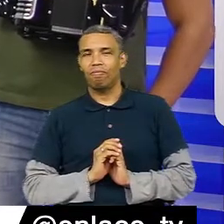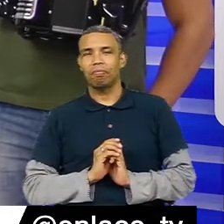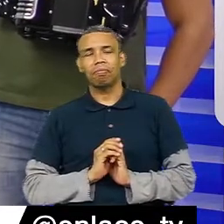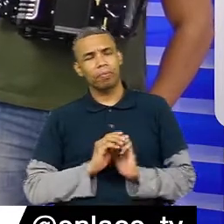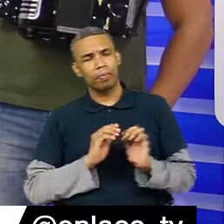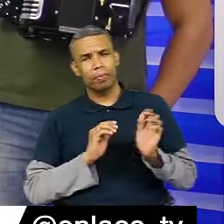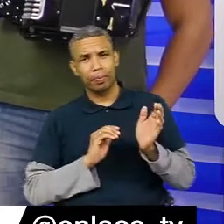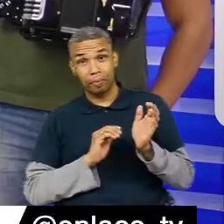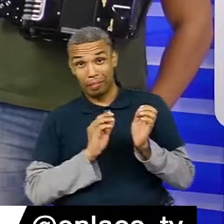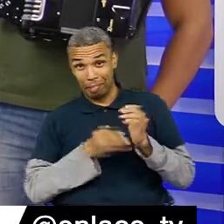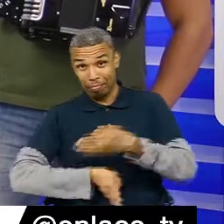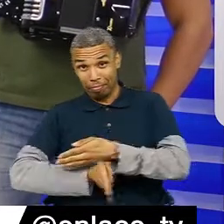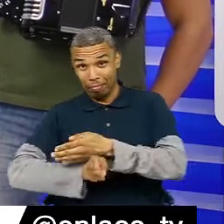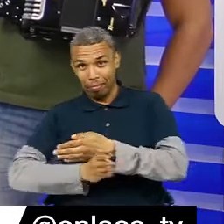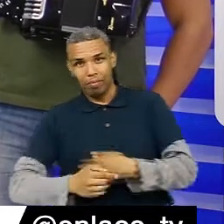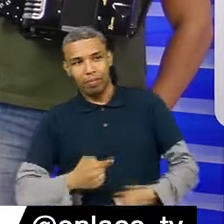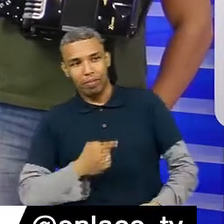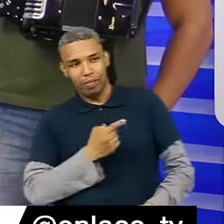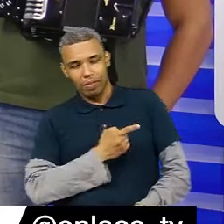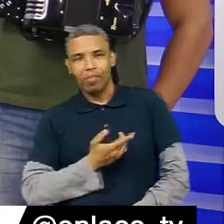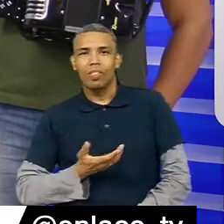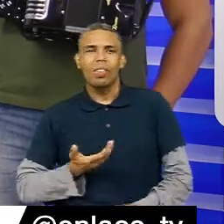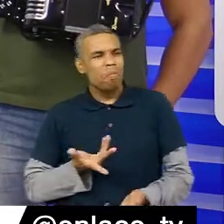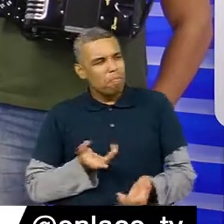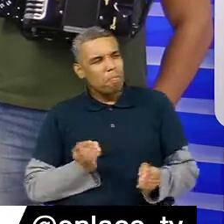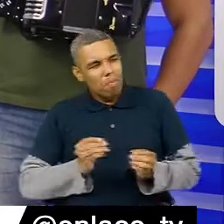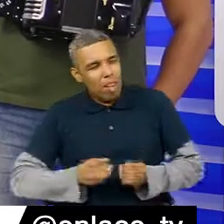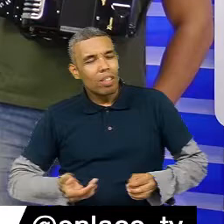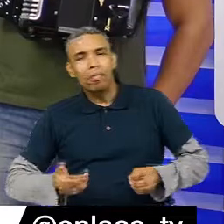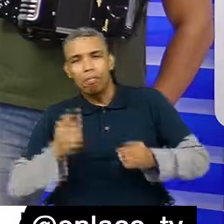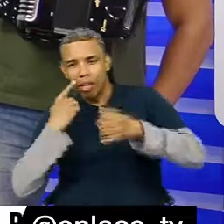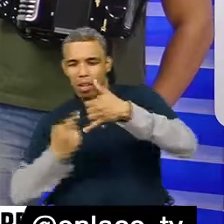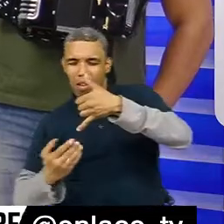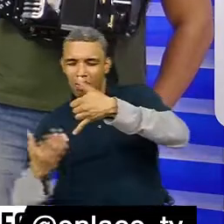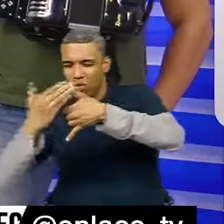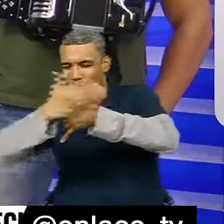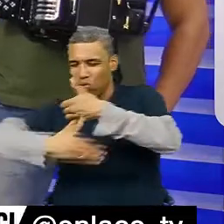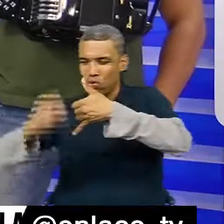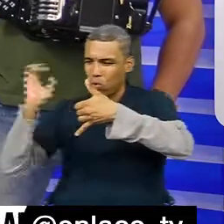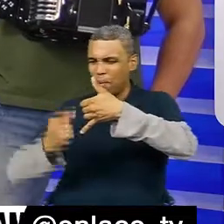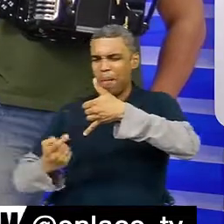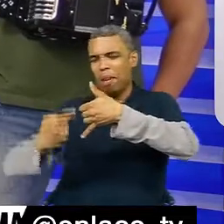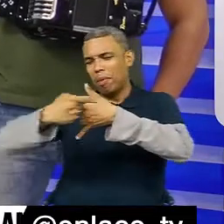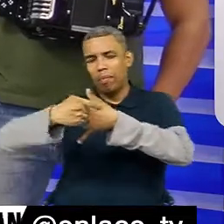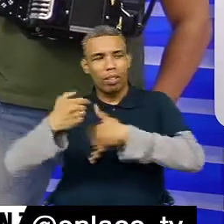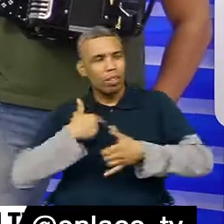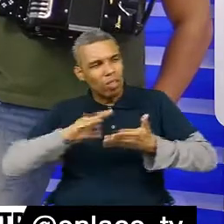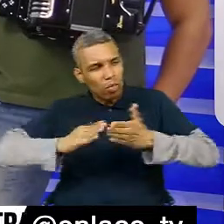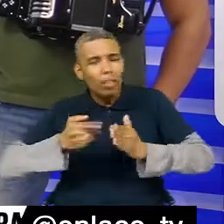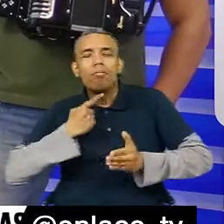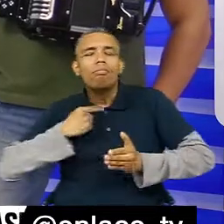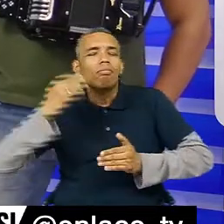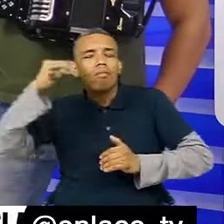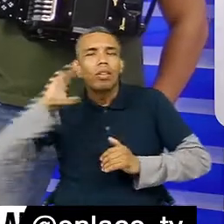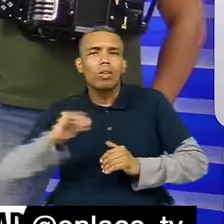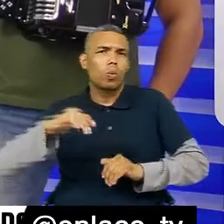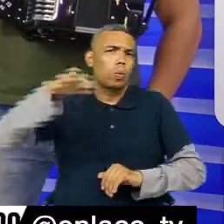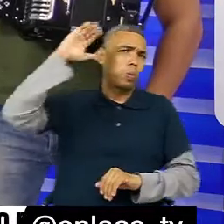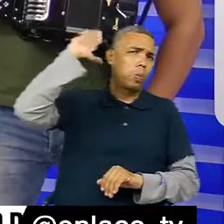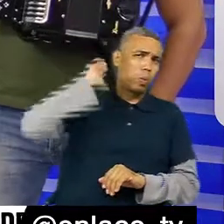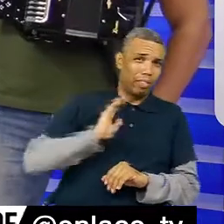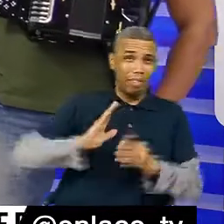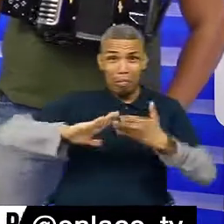los televidentes en qué partes del país se escucha Amor Bendito. Bueno, Amor Bendito ya está en toda Colombia. Amor Bendito, Colombia se enamoró de